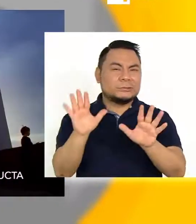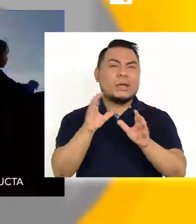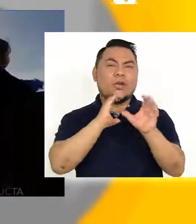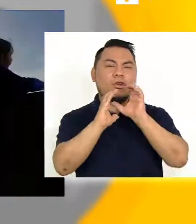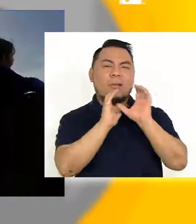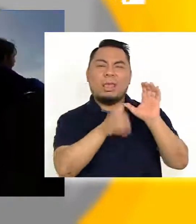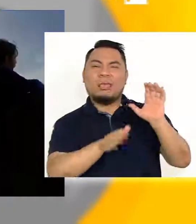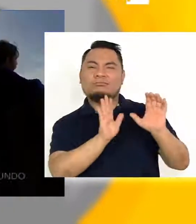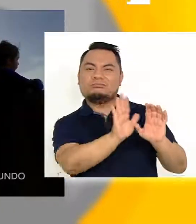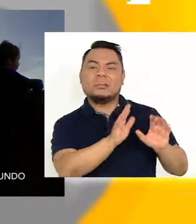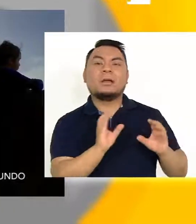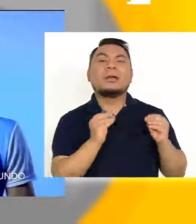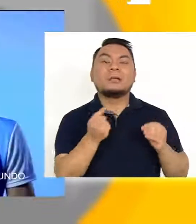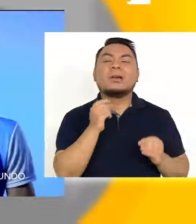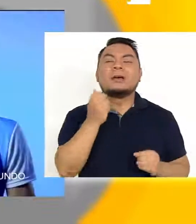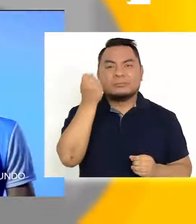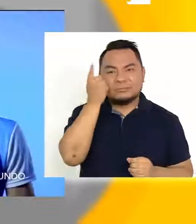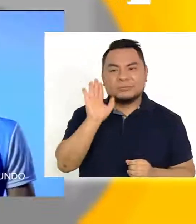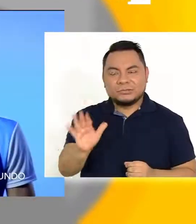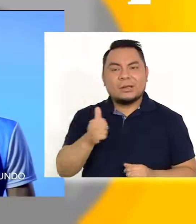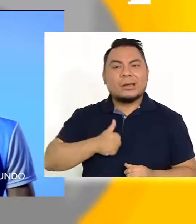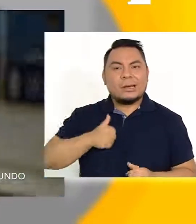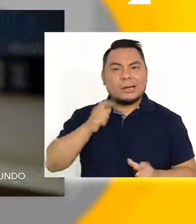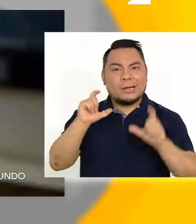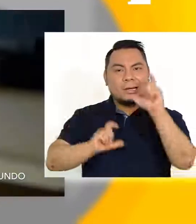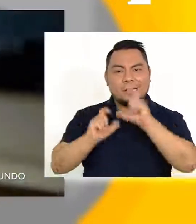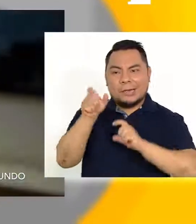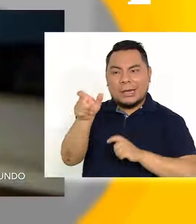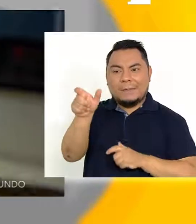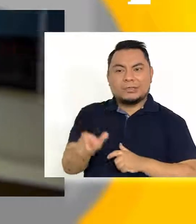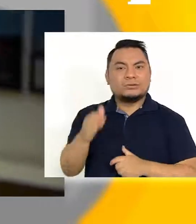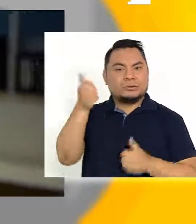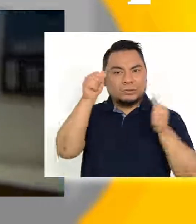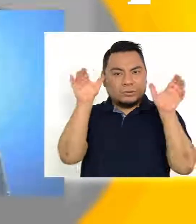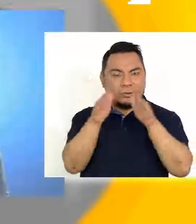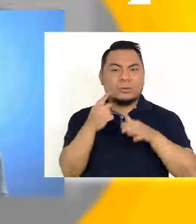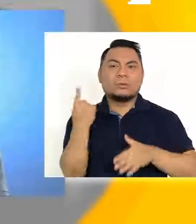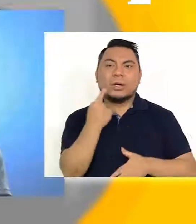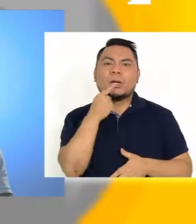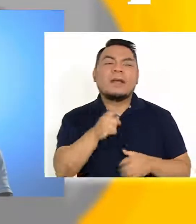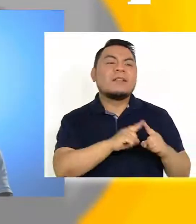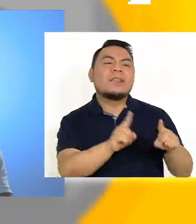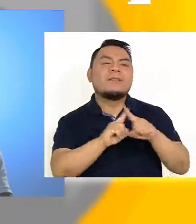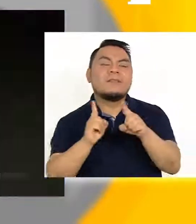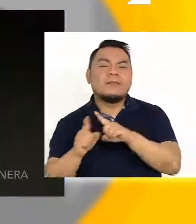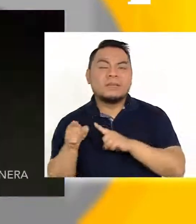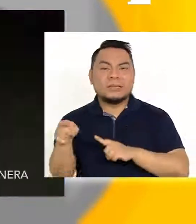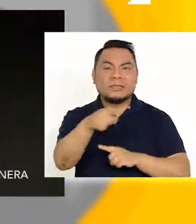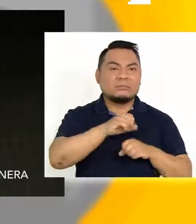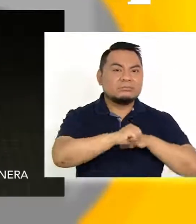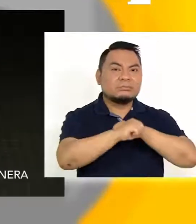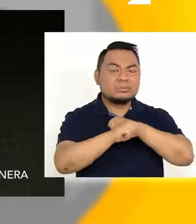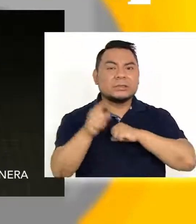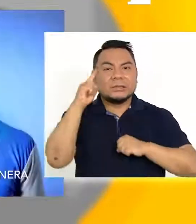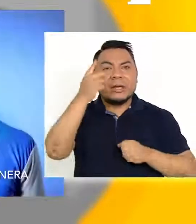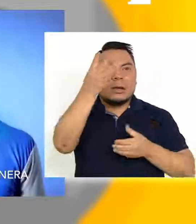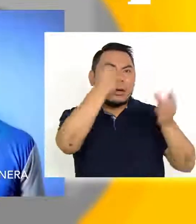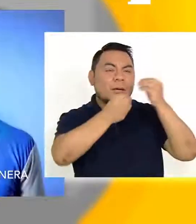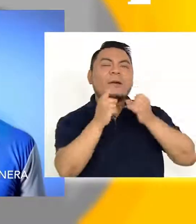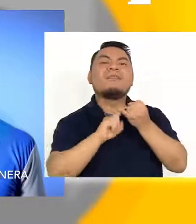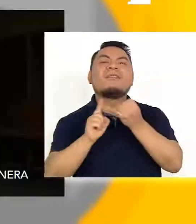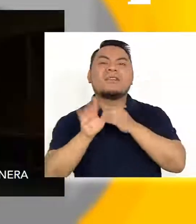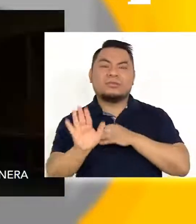la comunicación. Puede ser que no comprendan las conductas y reacciones de una persona con autismo. Es simplemente una manera distinta de procesar la información, de